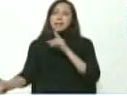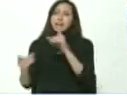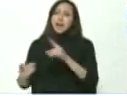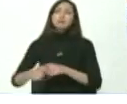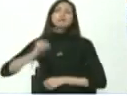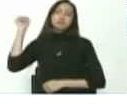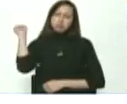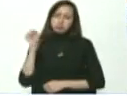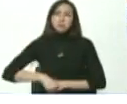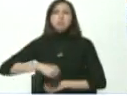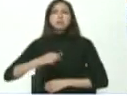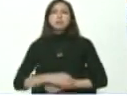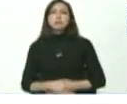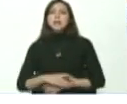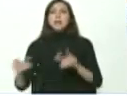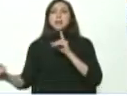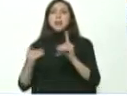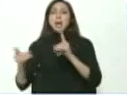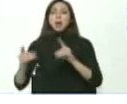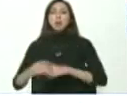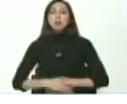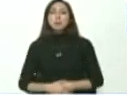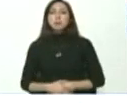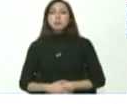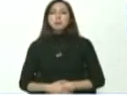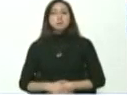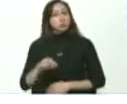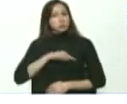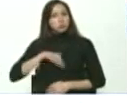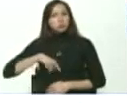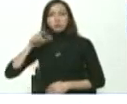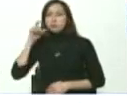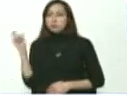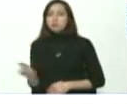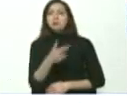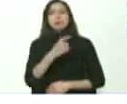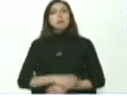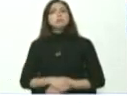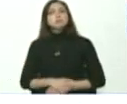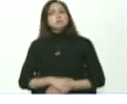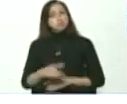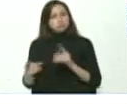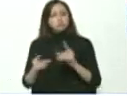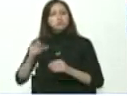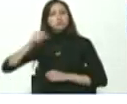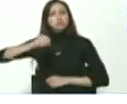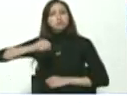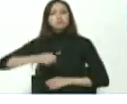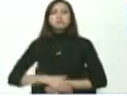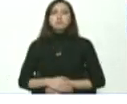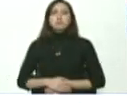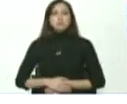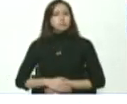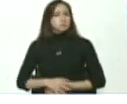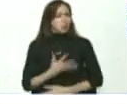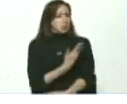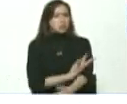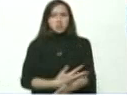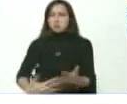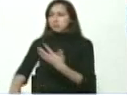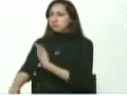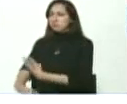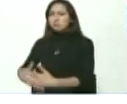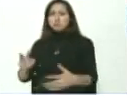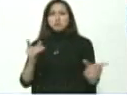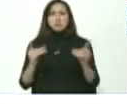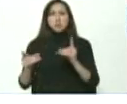sí. Diálogo, somos gente de diálogo. Está en nuestras venas el diálogo.